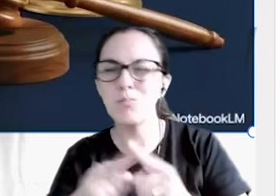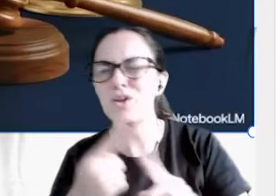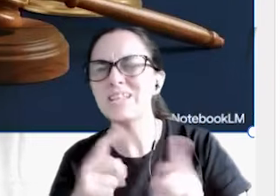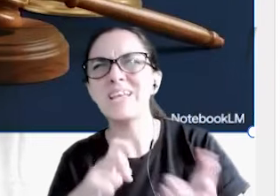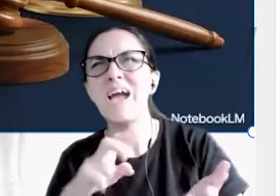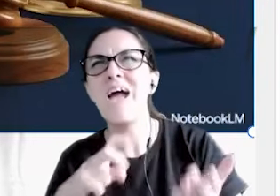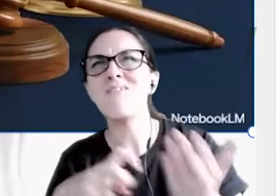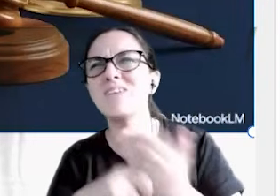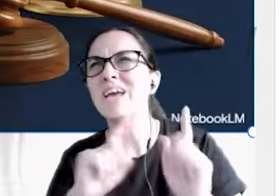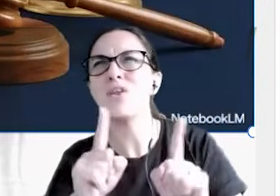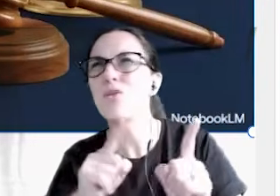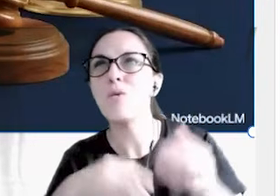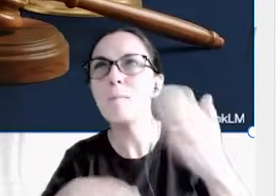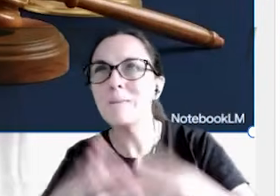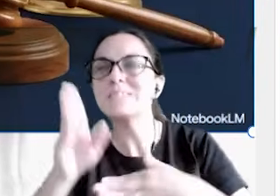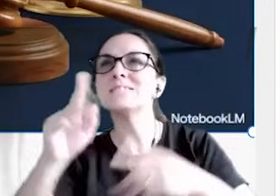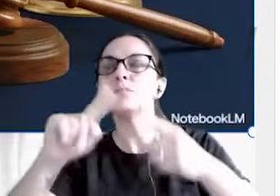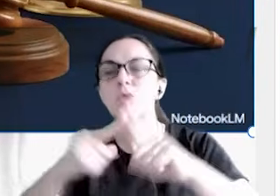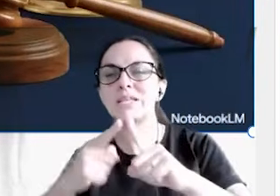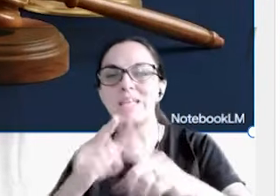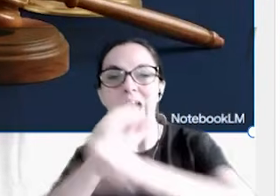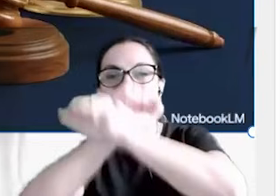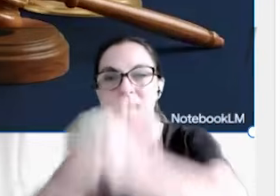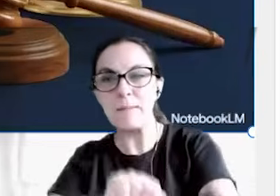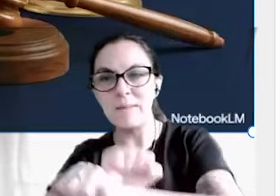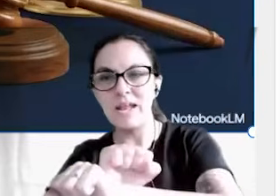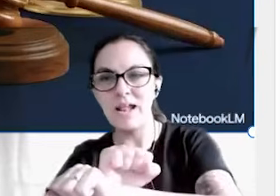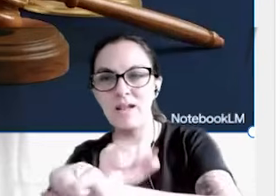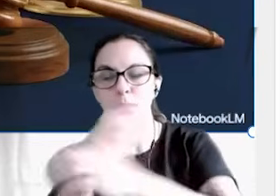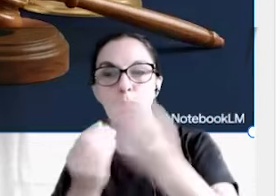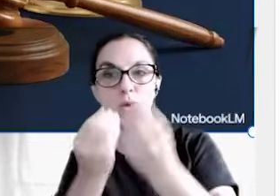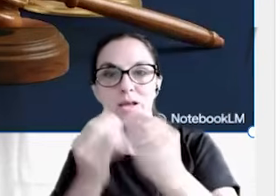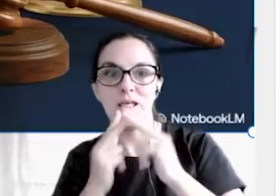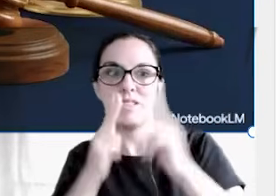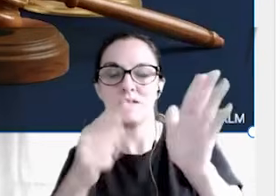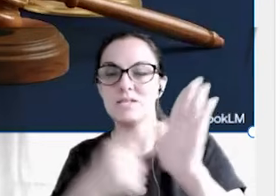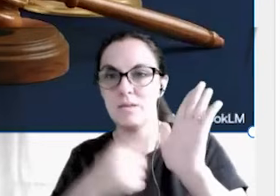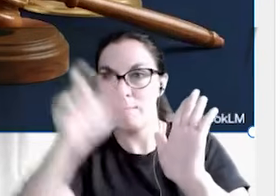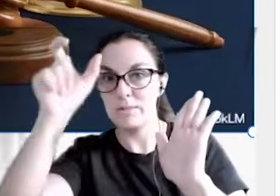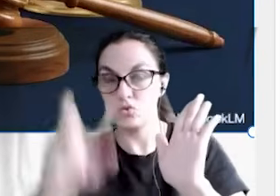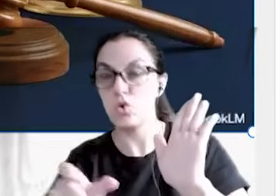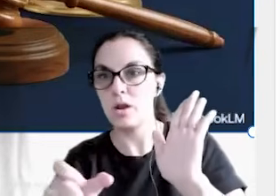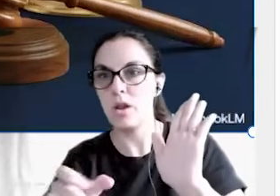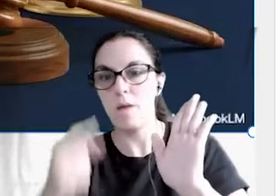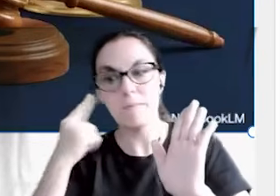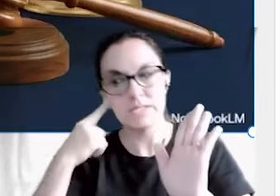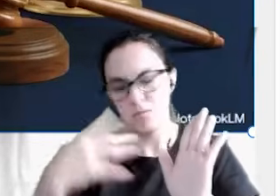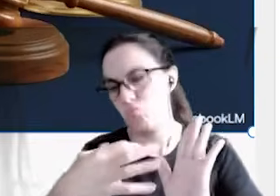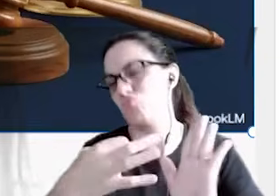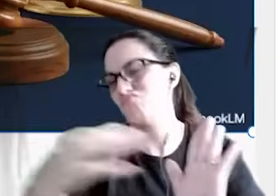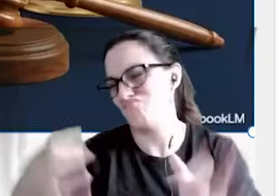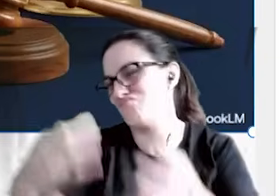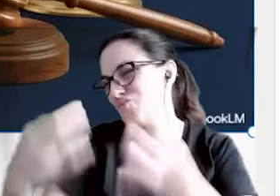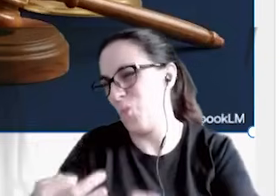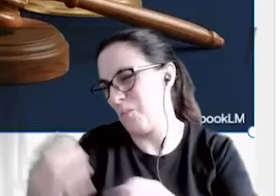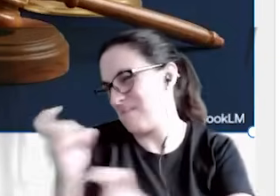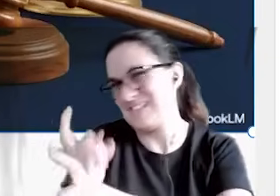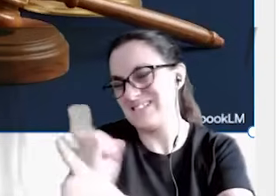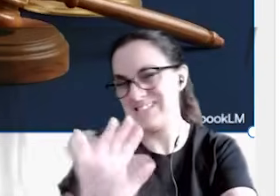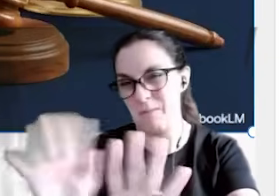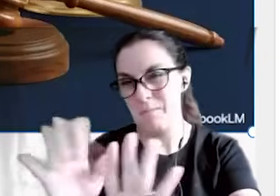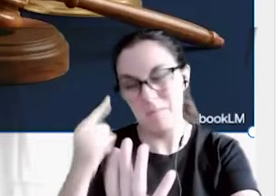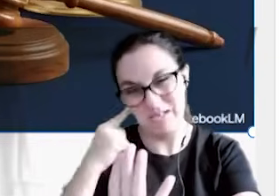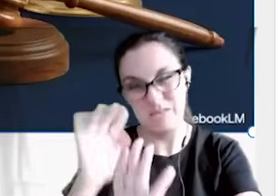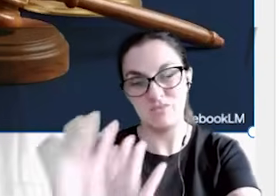política criminal, estableciéndose que el contribuyente se lo presume cumplidor y cada vez que